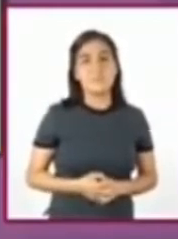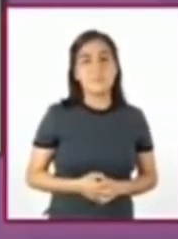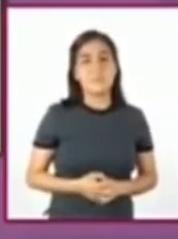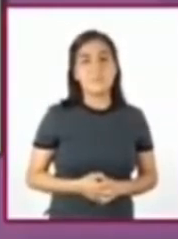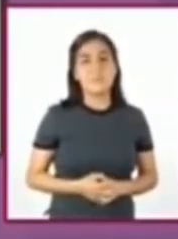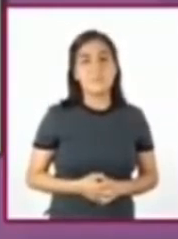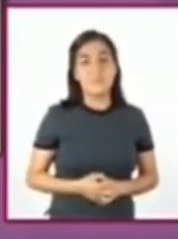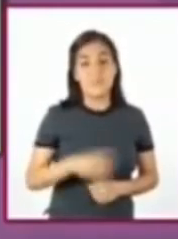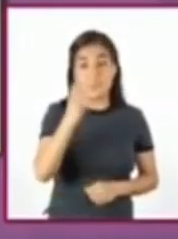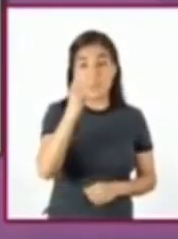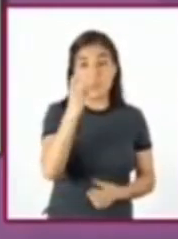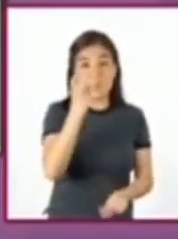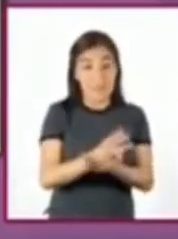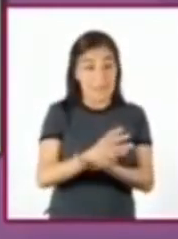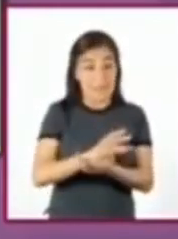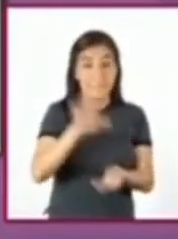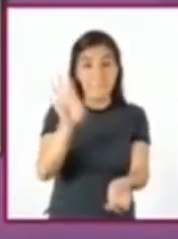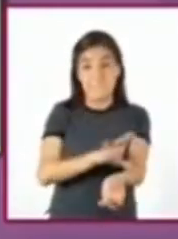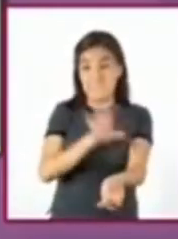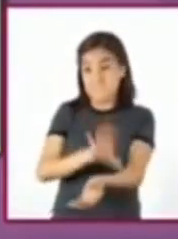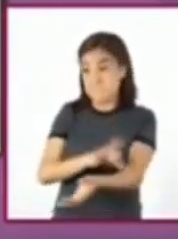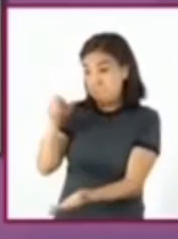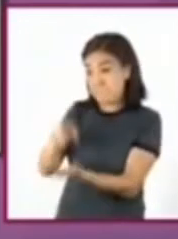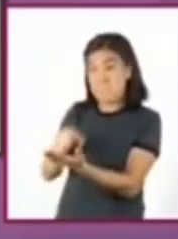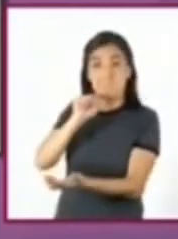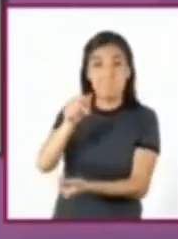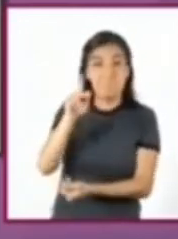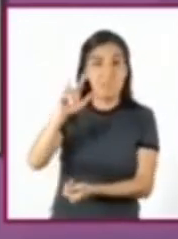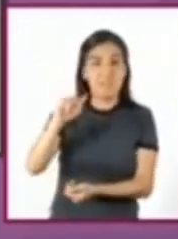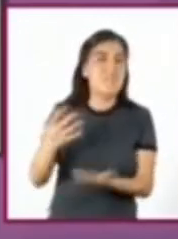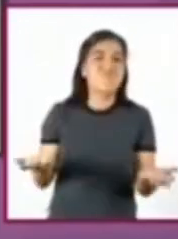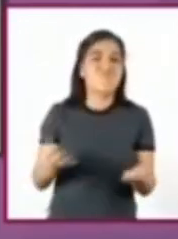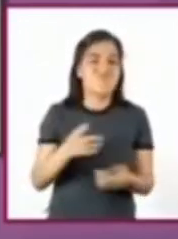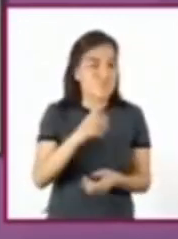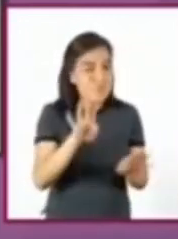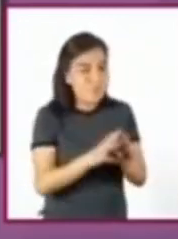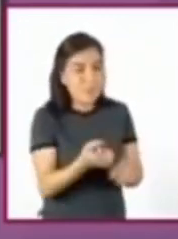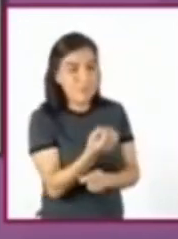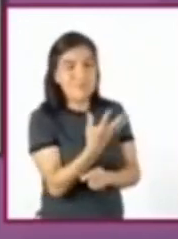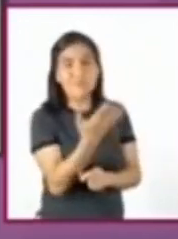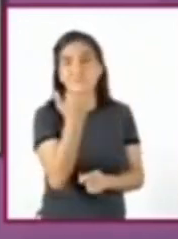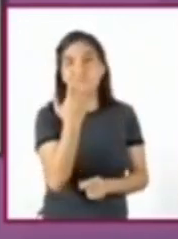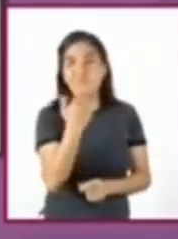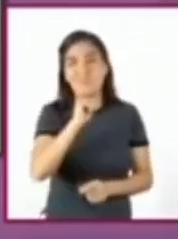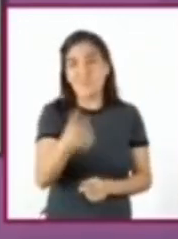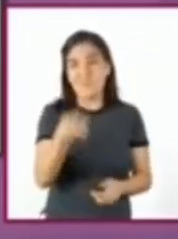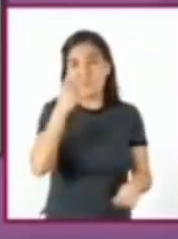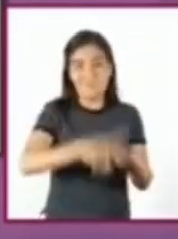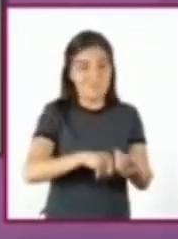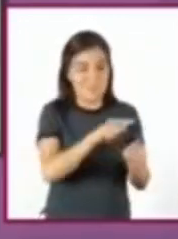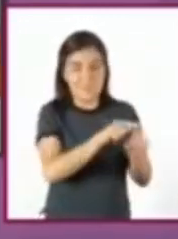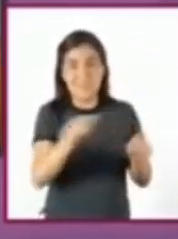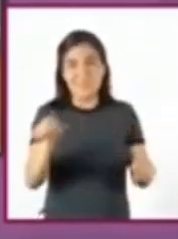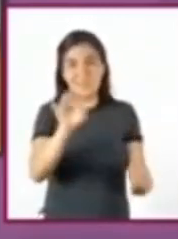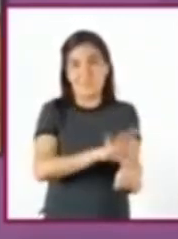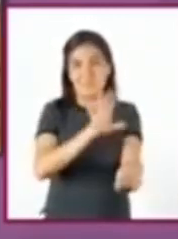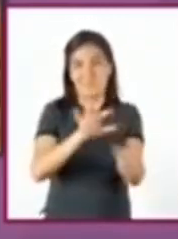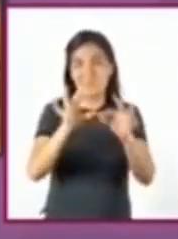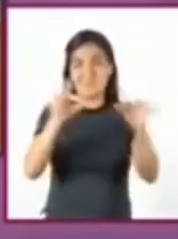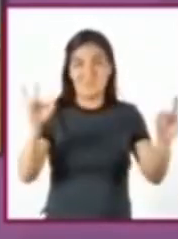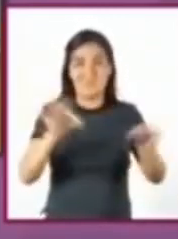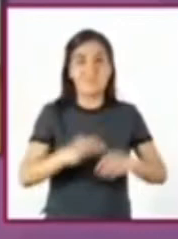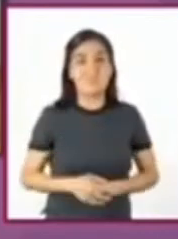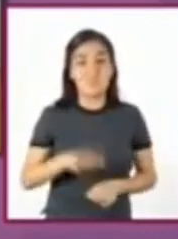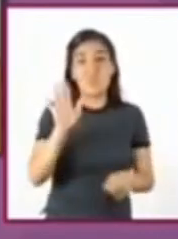Mientras no coloquemos las baterías, el circuito no tiene nada que haga que los electrones se muevan dentro del conductor. Por